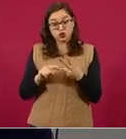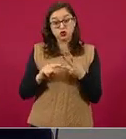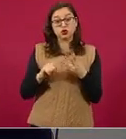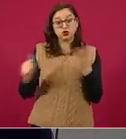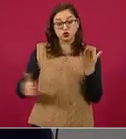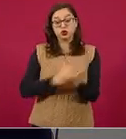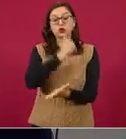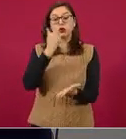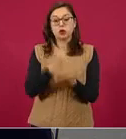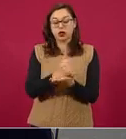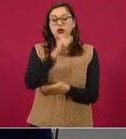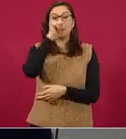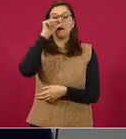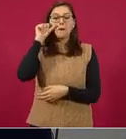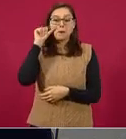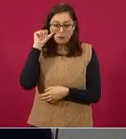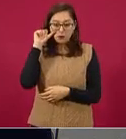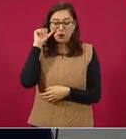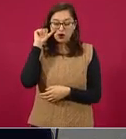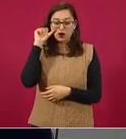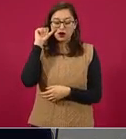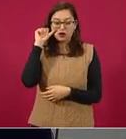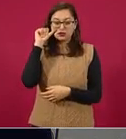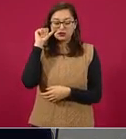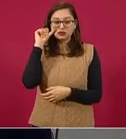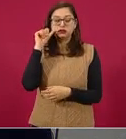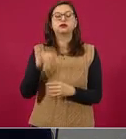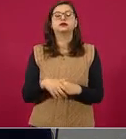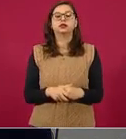viernes va a ser